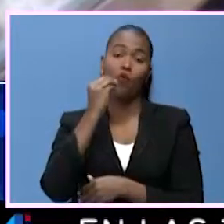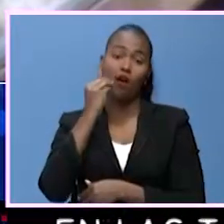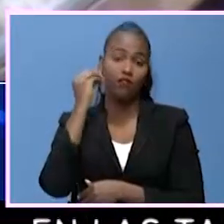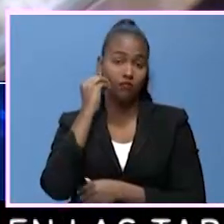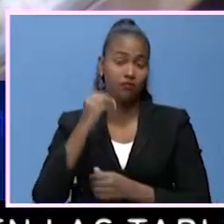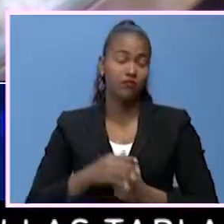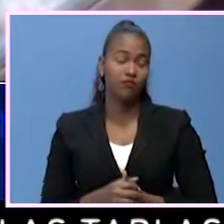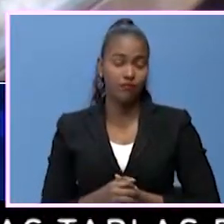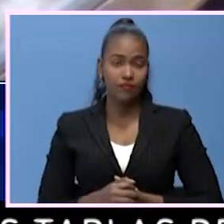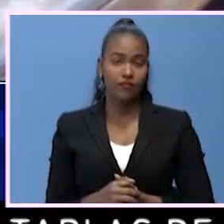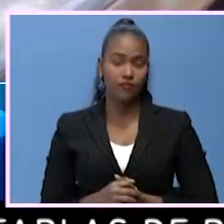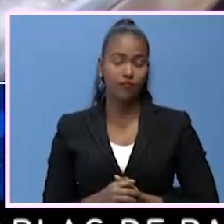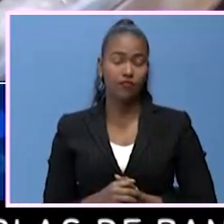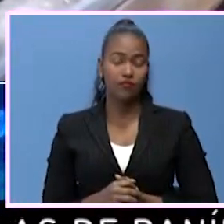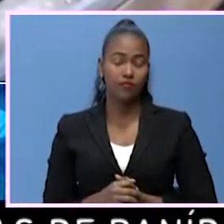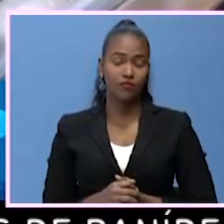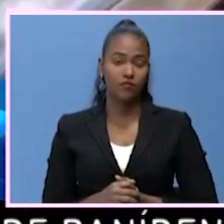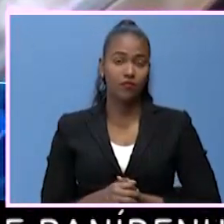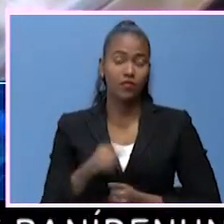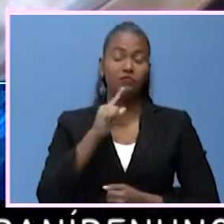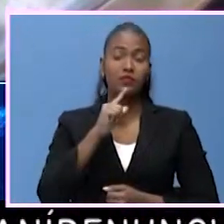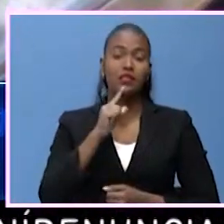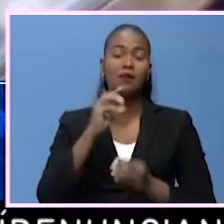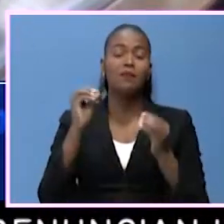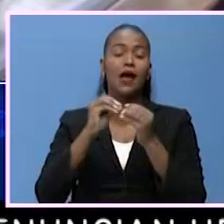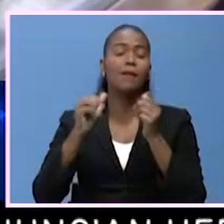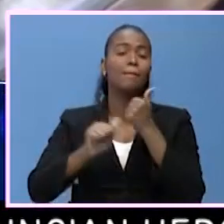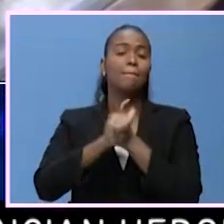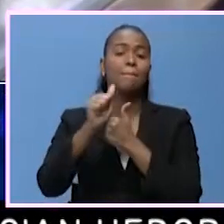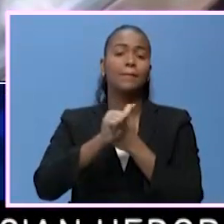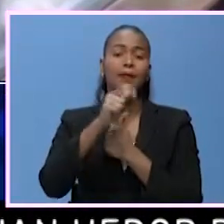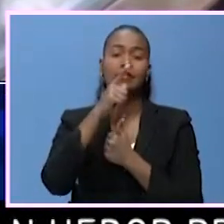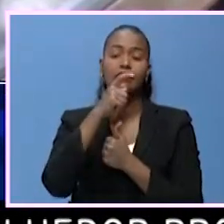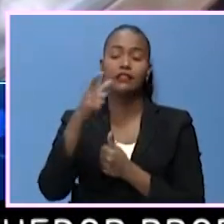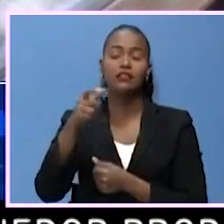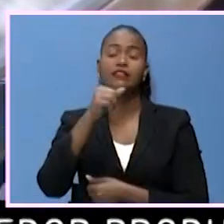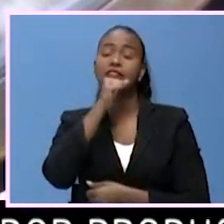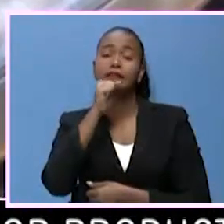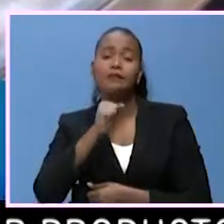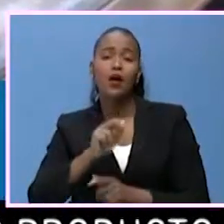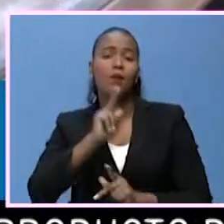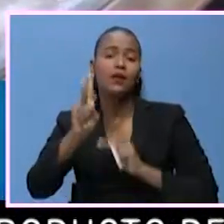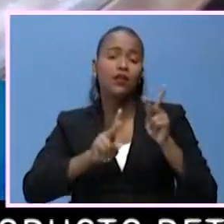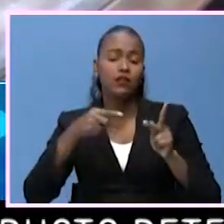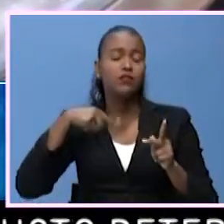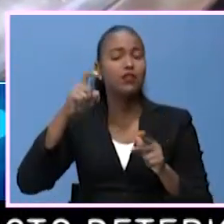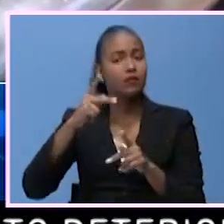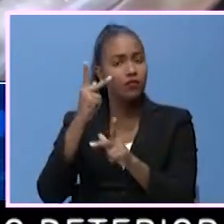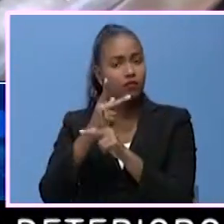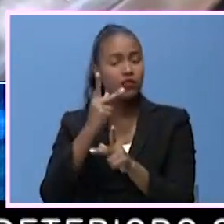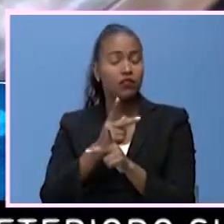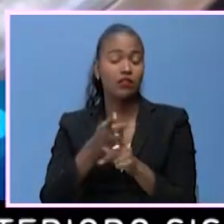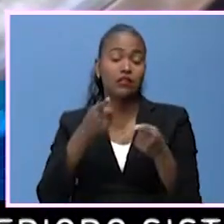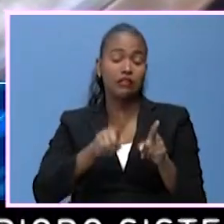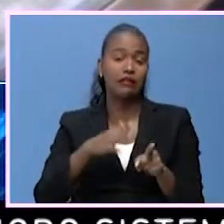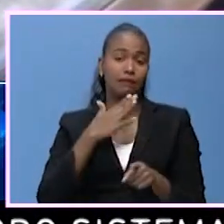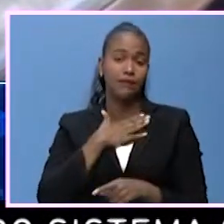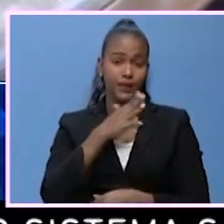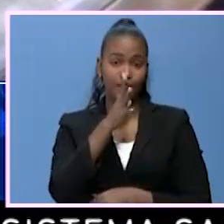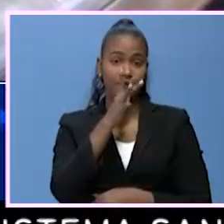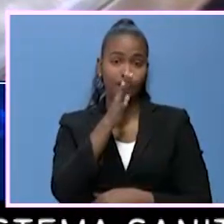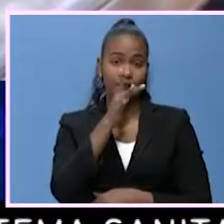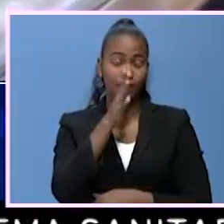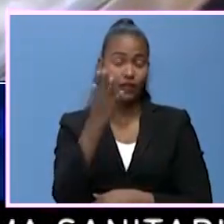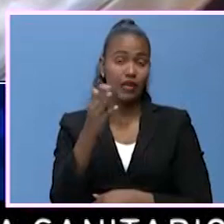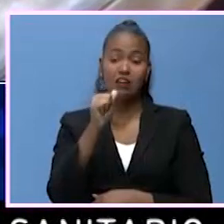hogar. Realmente, los más vulnerables son los ancianos, tenemos que cuidarlo. En el caso de